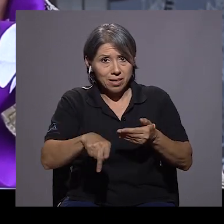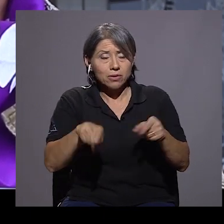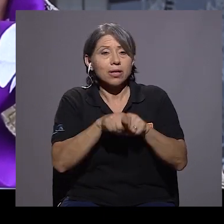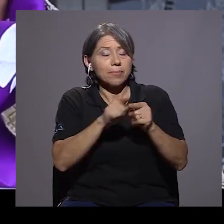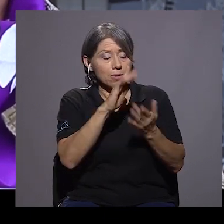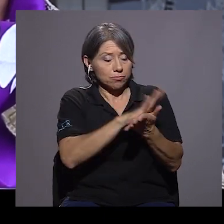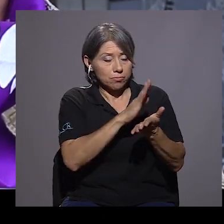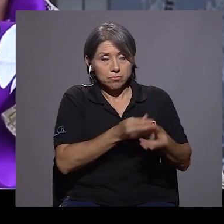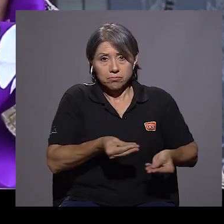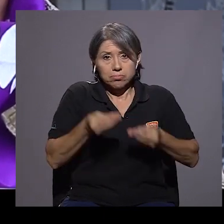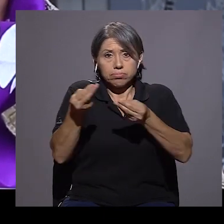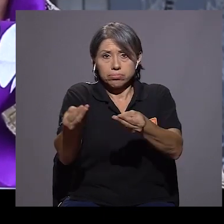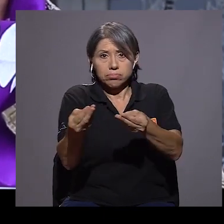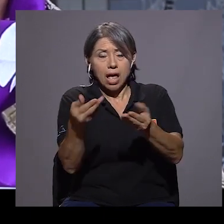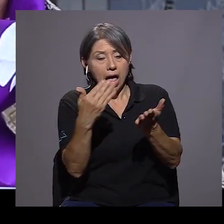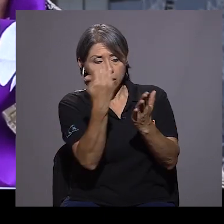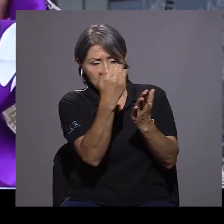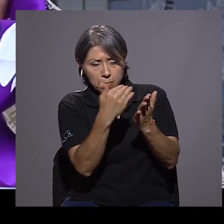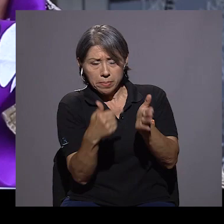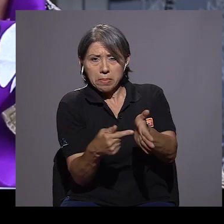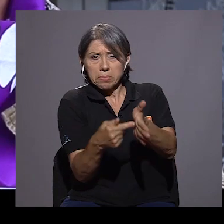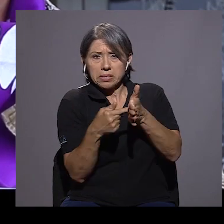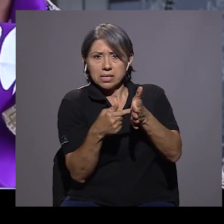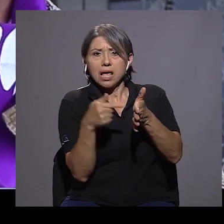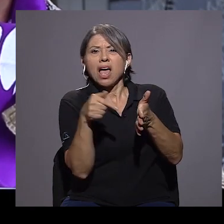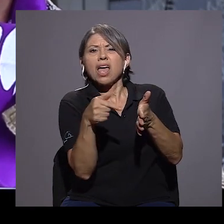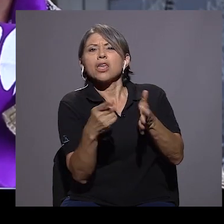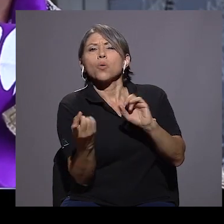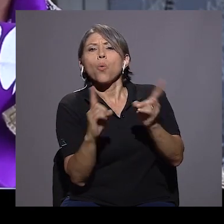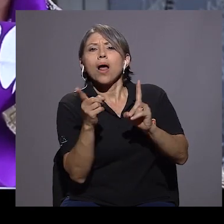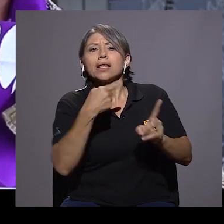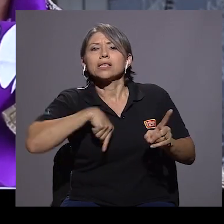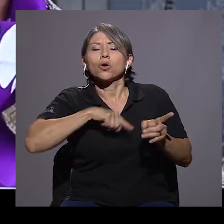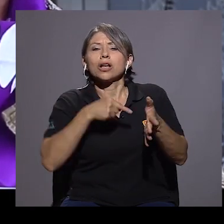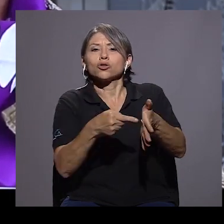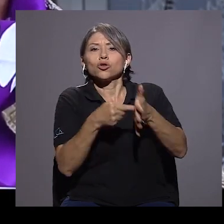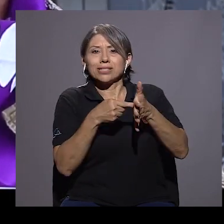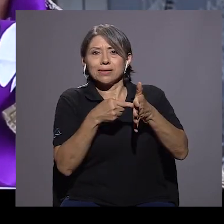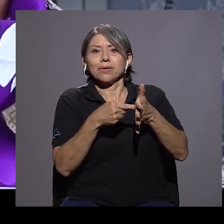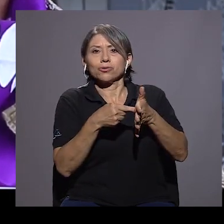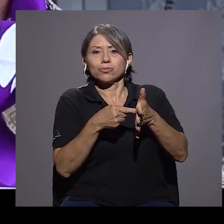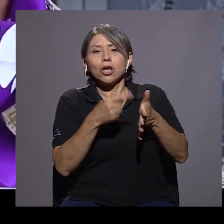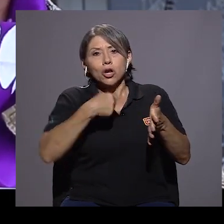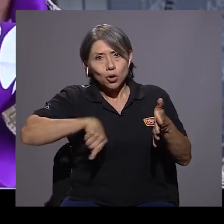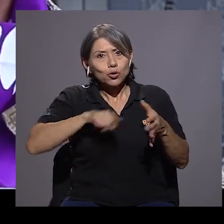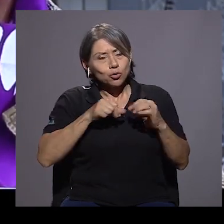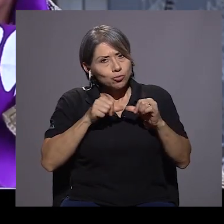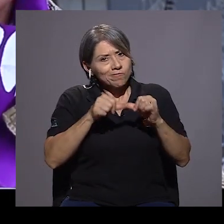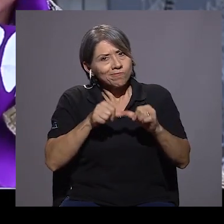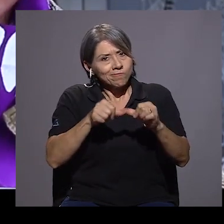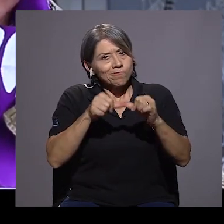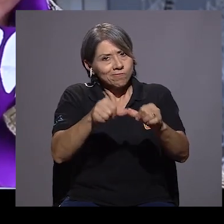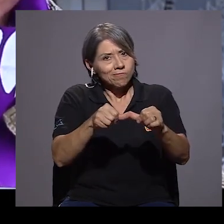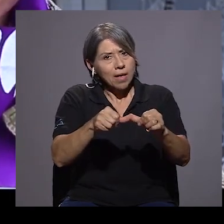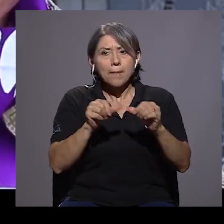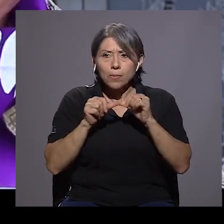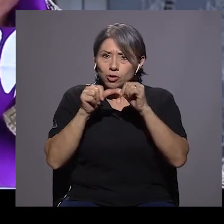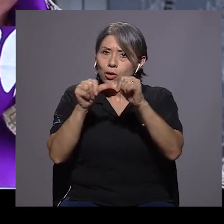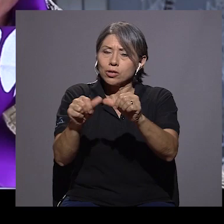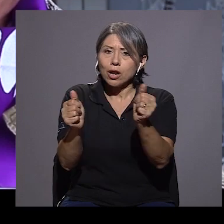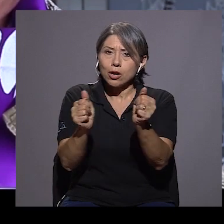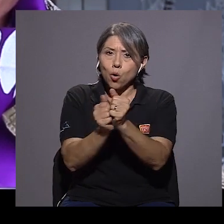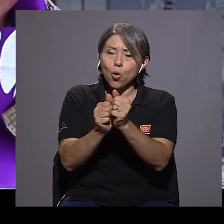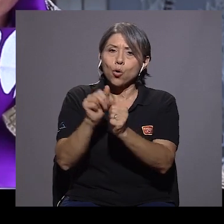Facio un pliego petitorio donde le exigimos cuáles son nuestras, valga la redundancia, exigencias que no vamos a